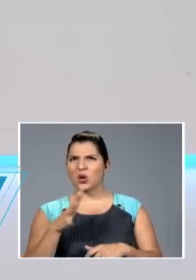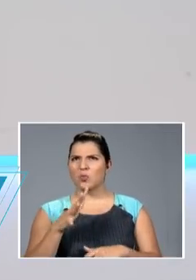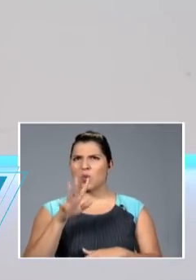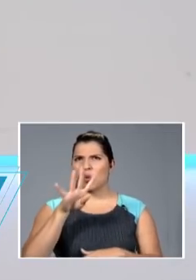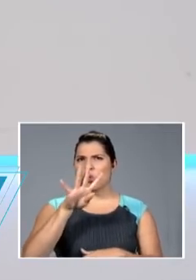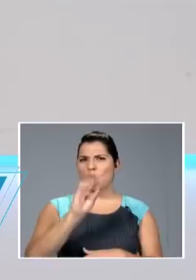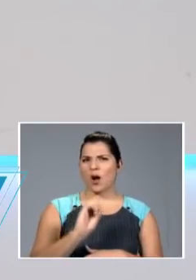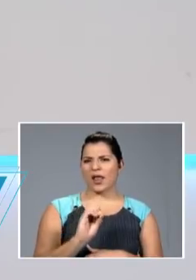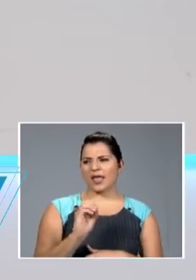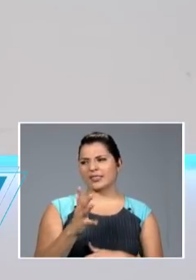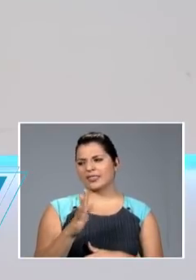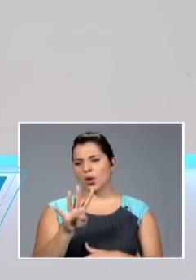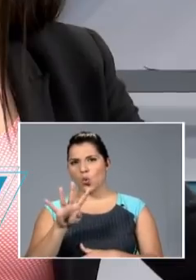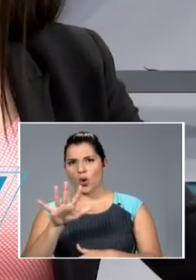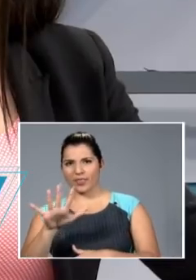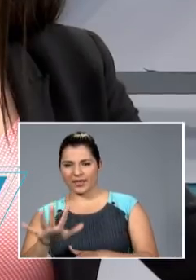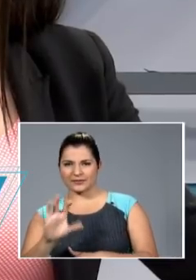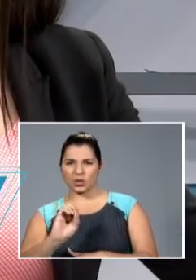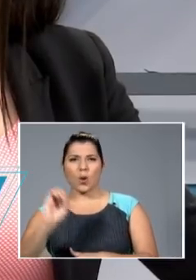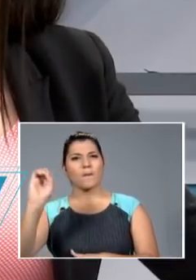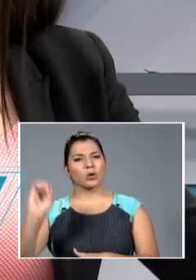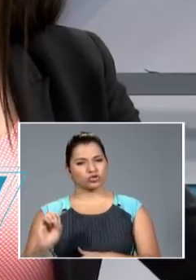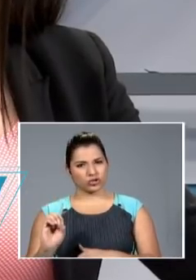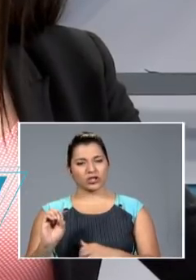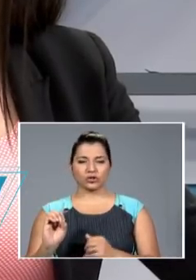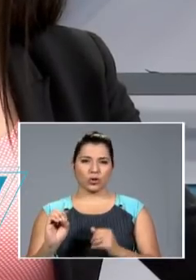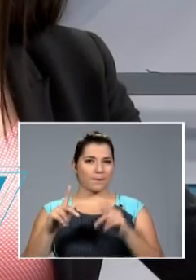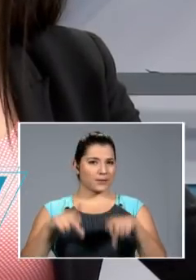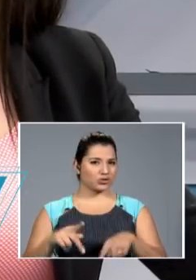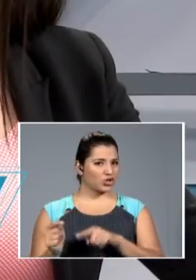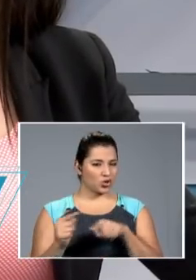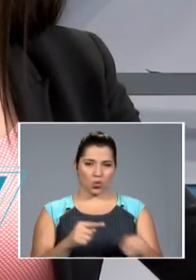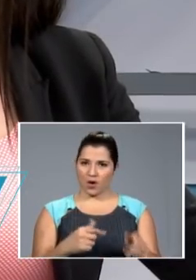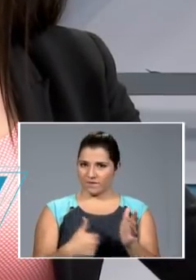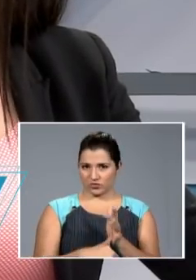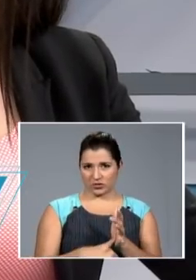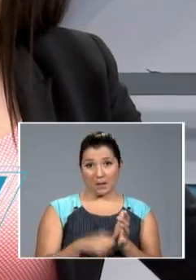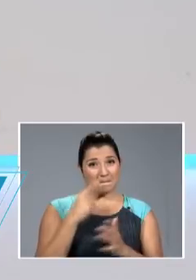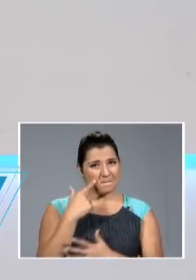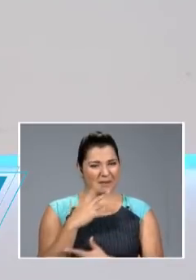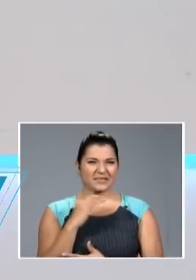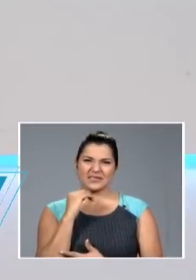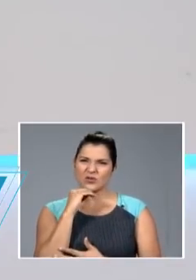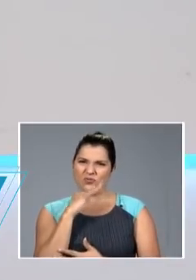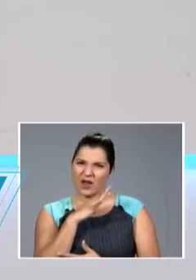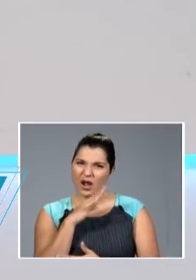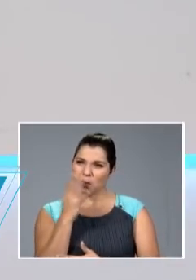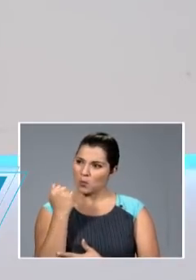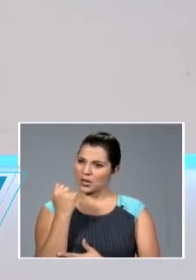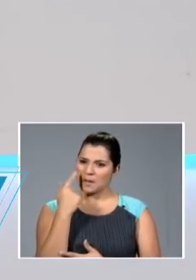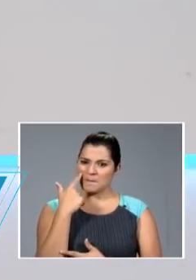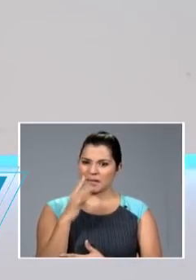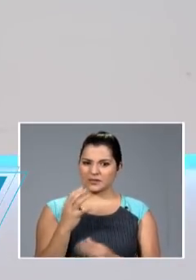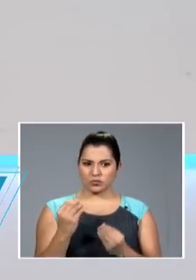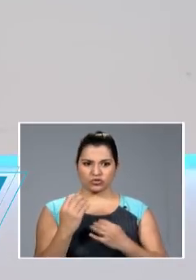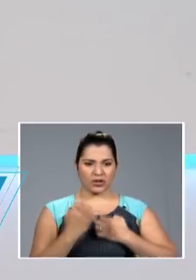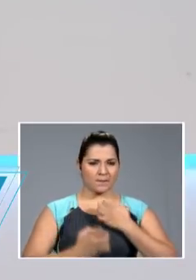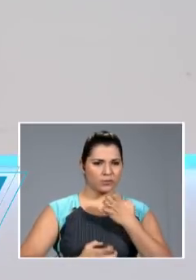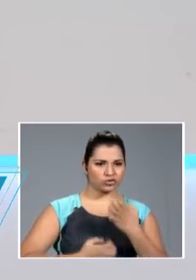40, 45, ¿verdad? Suena raro esto, porque pareciera que hay mucha emoción, mucha